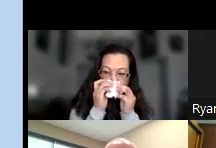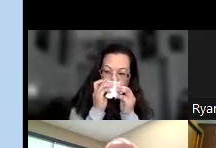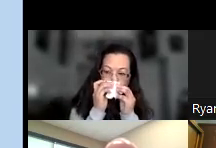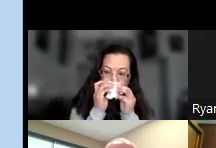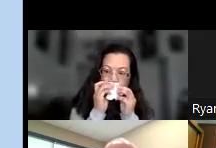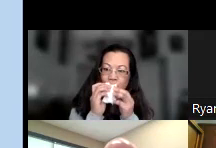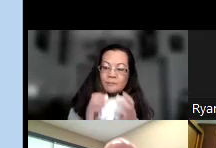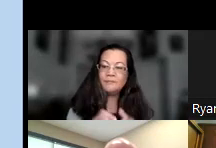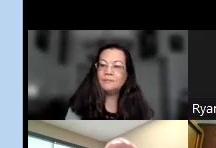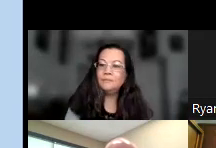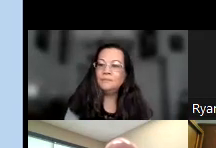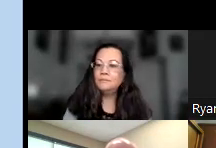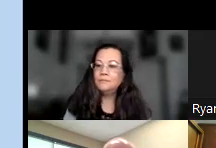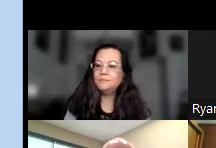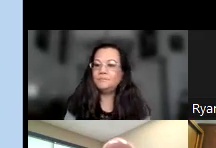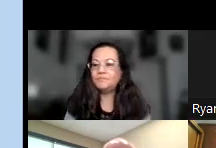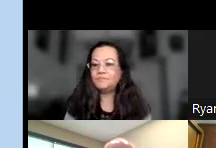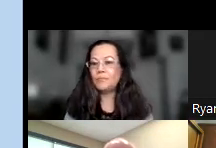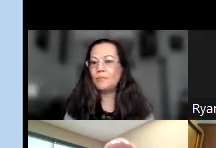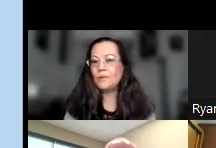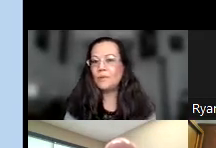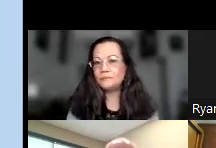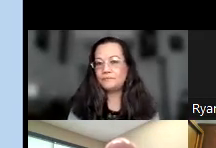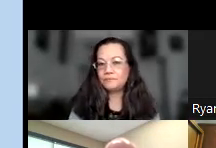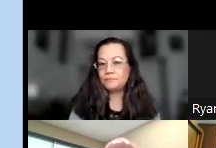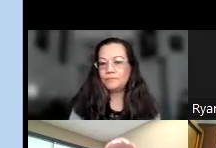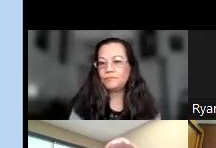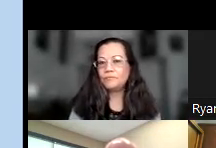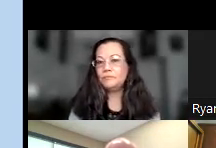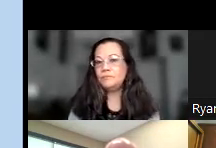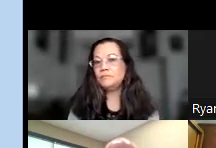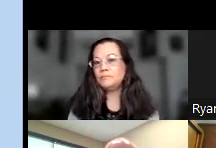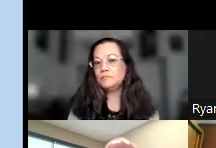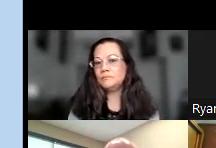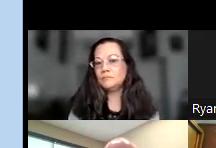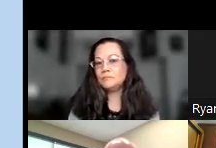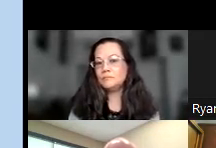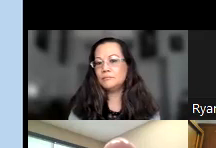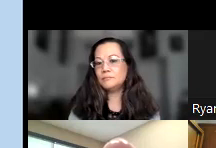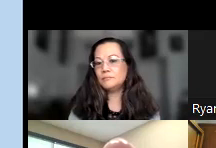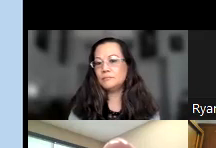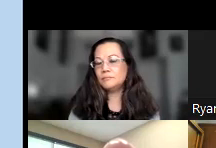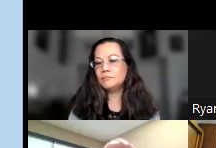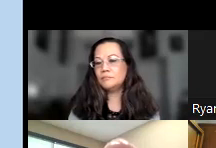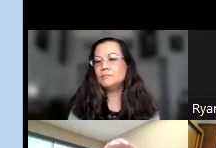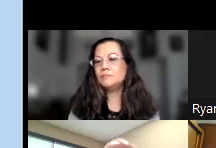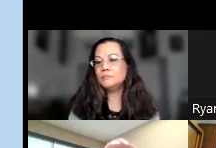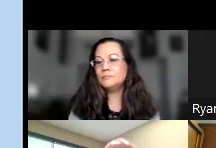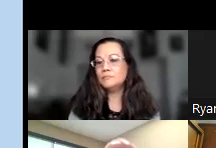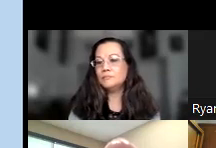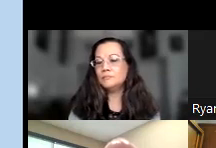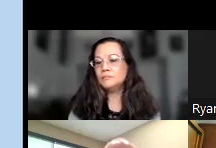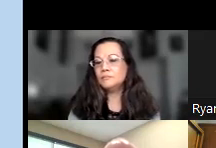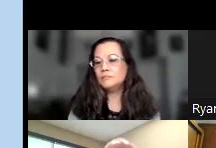asegurarse que todos los niños tengan acceso y entrenamiento va a estar concentrado en la adquisición de idioma